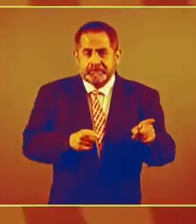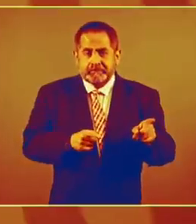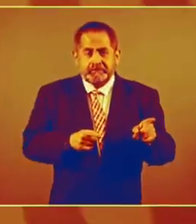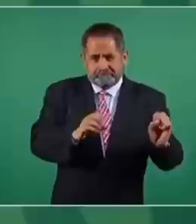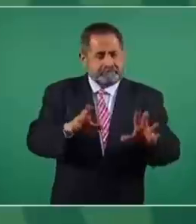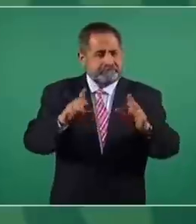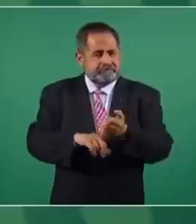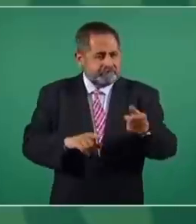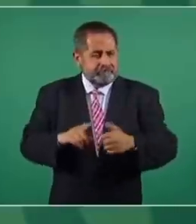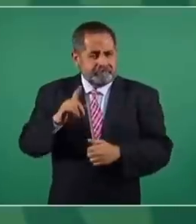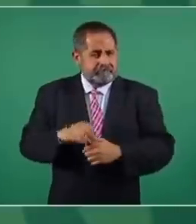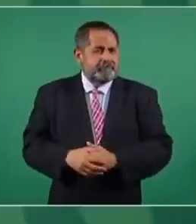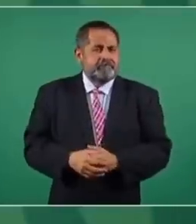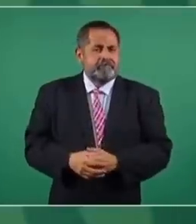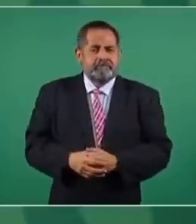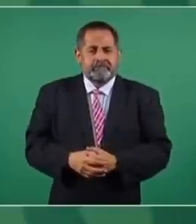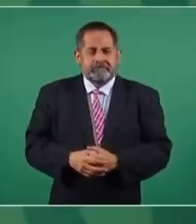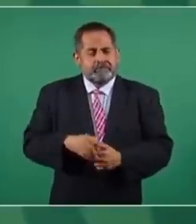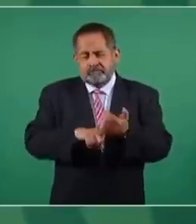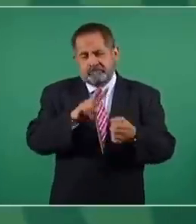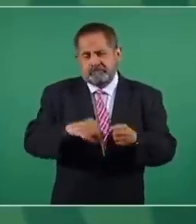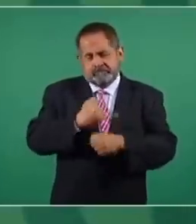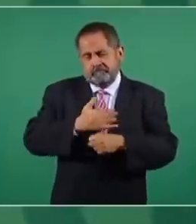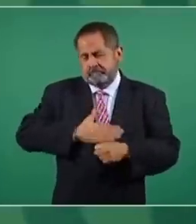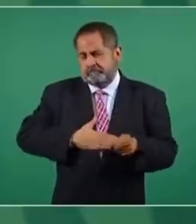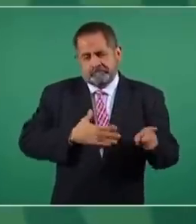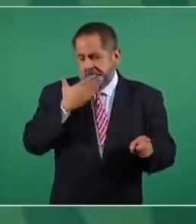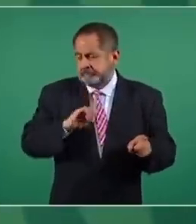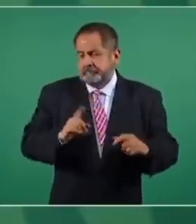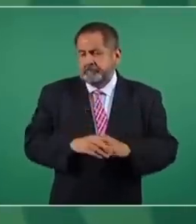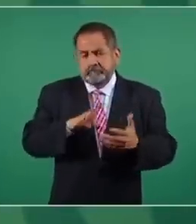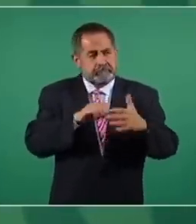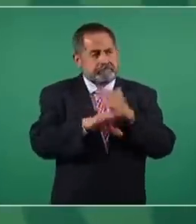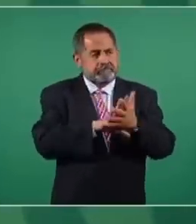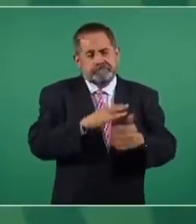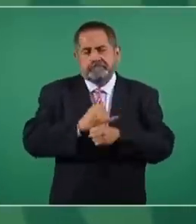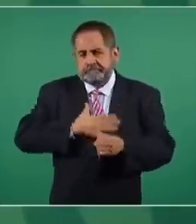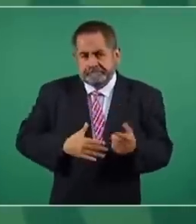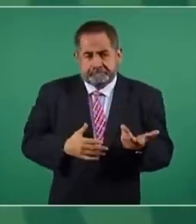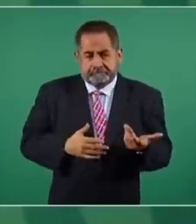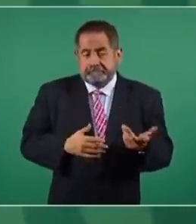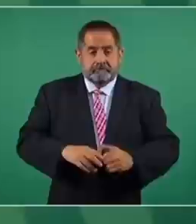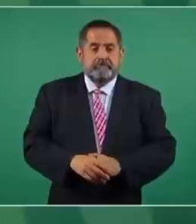de ser liberado porque está injustamente en la cárcel,